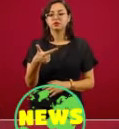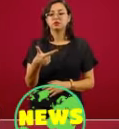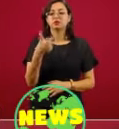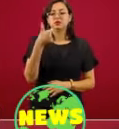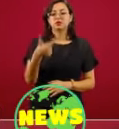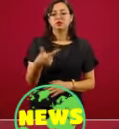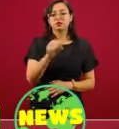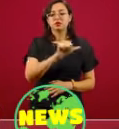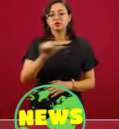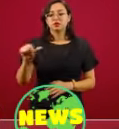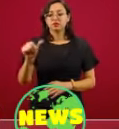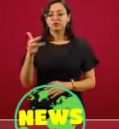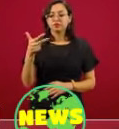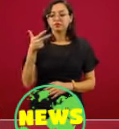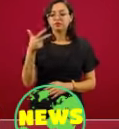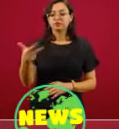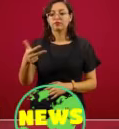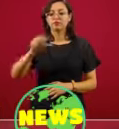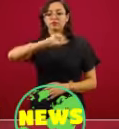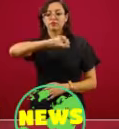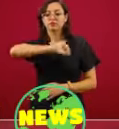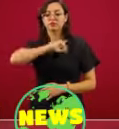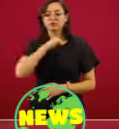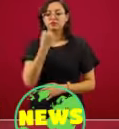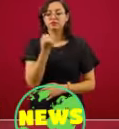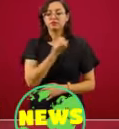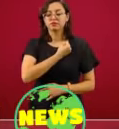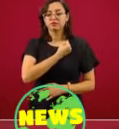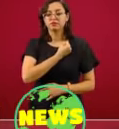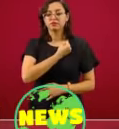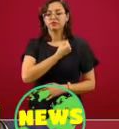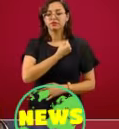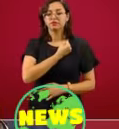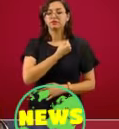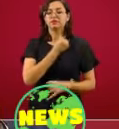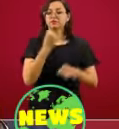de 7 a 8, salud,